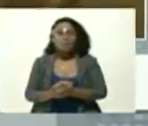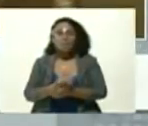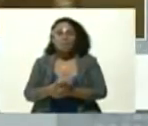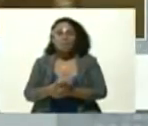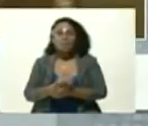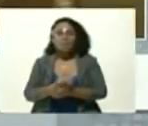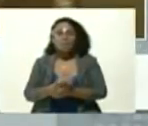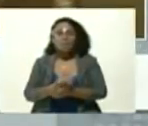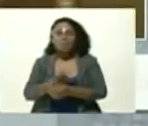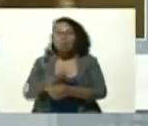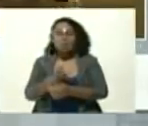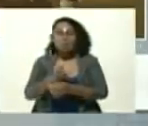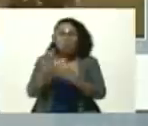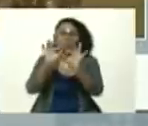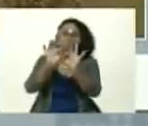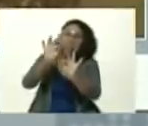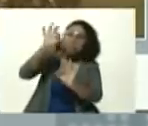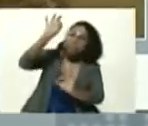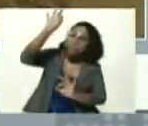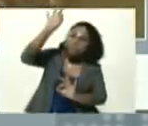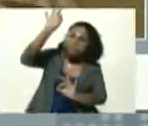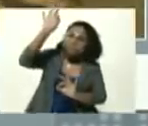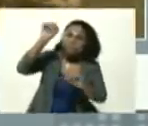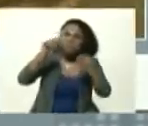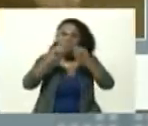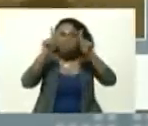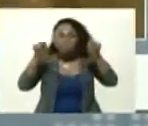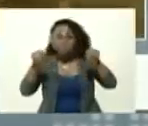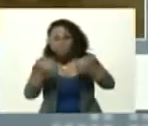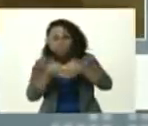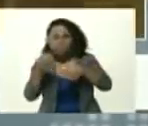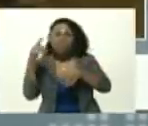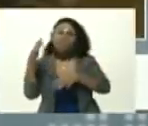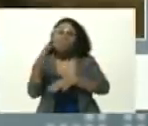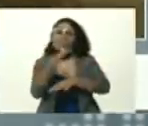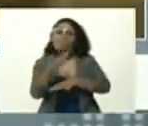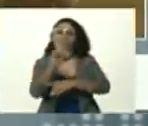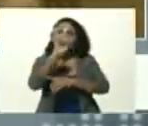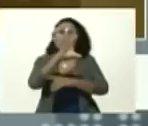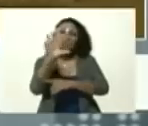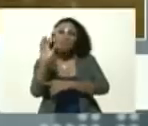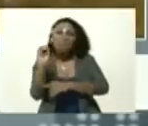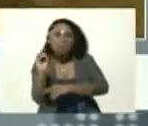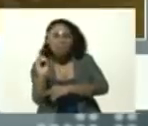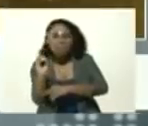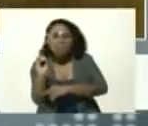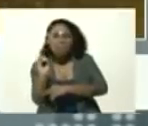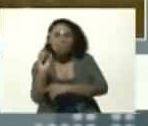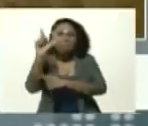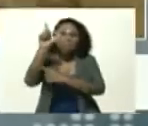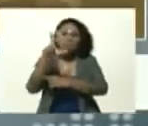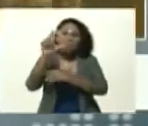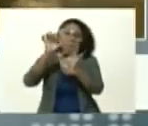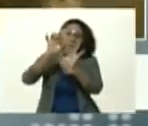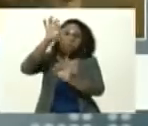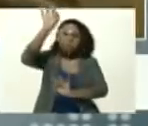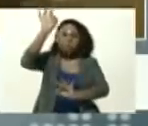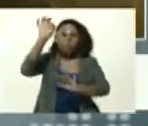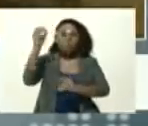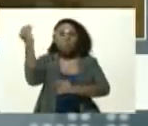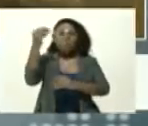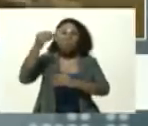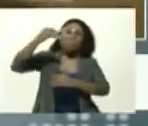40 litros cuadrados, de repente caen 150 litros por metro cuadrado.